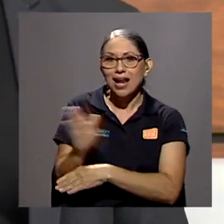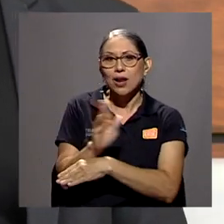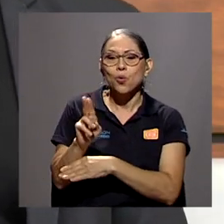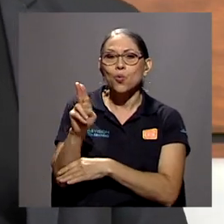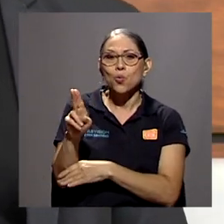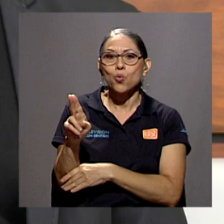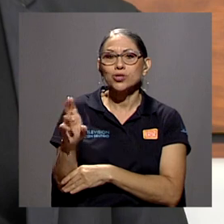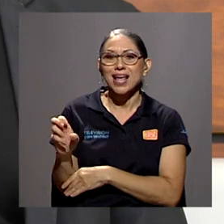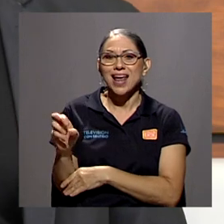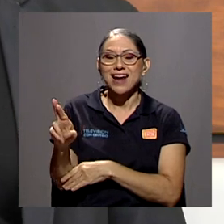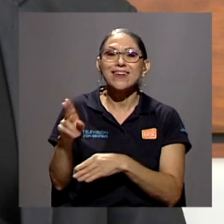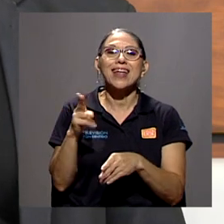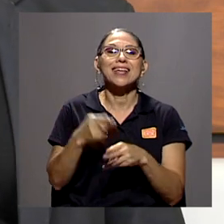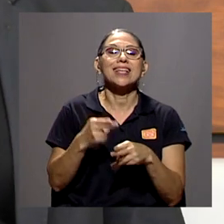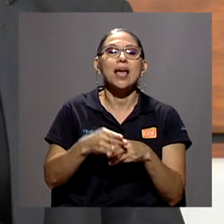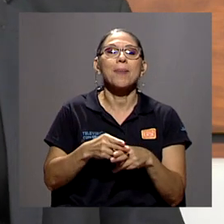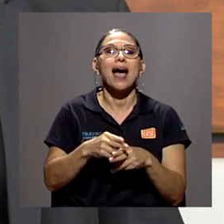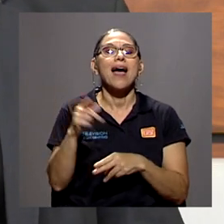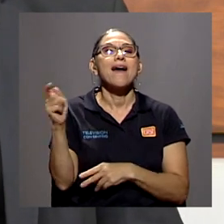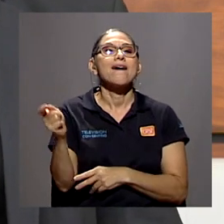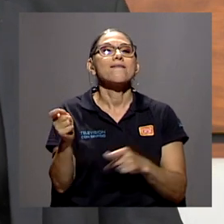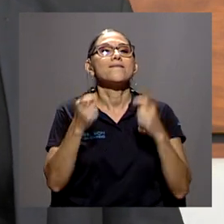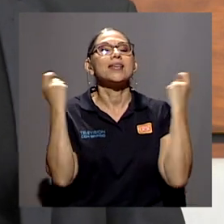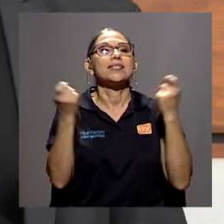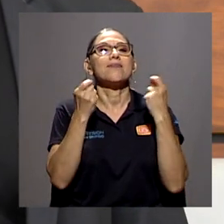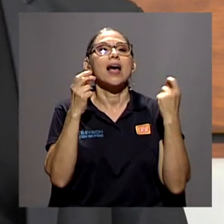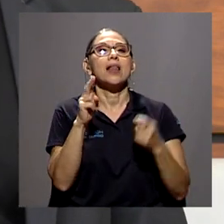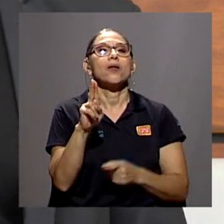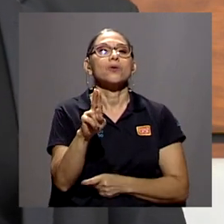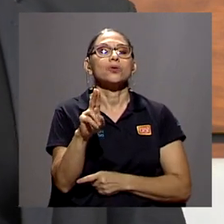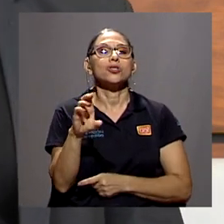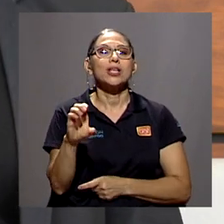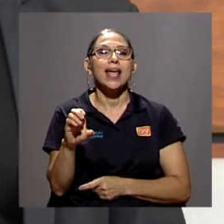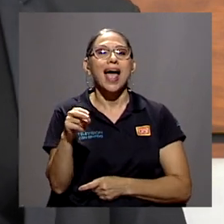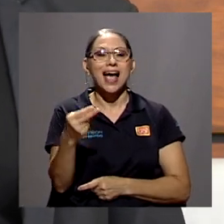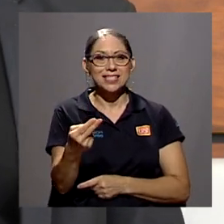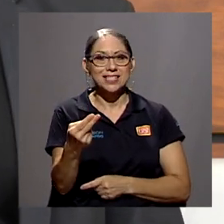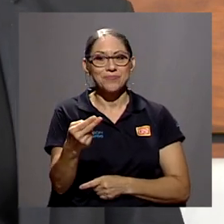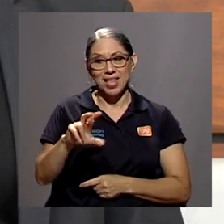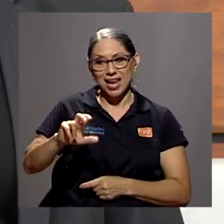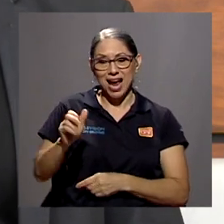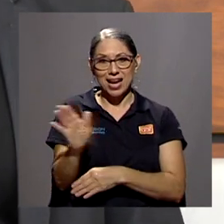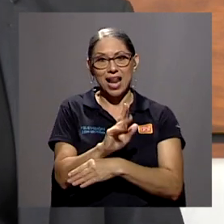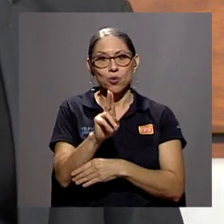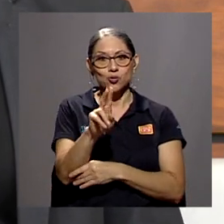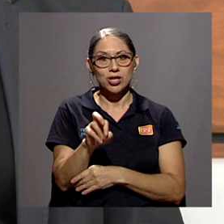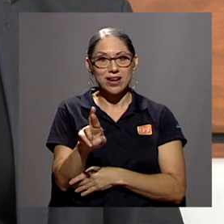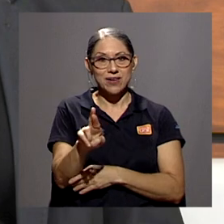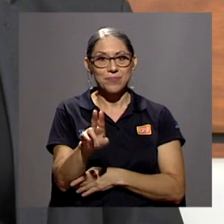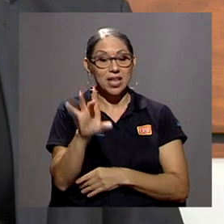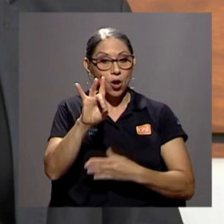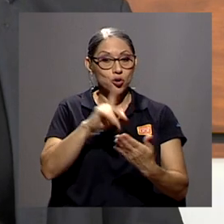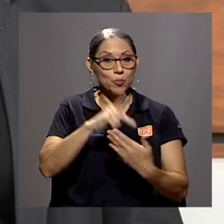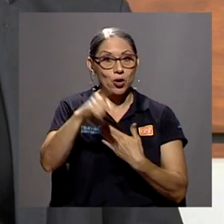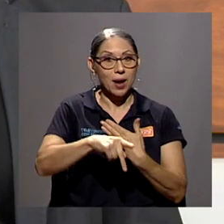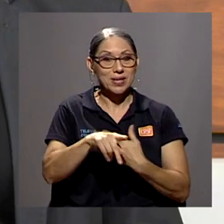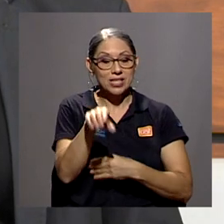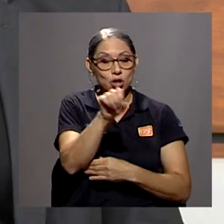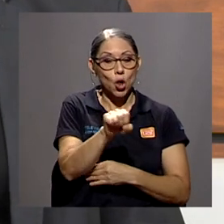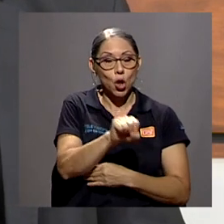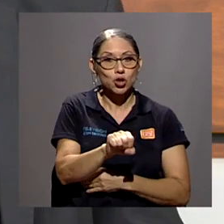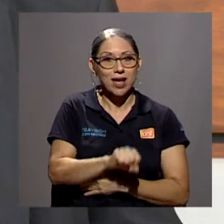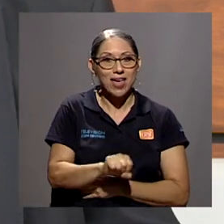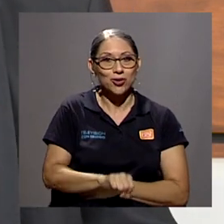el festival o ch en el canal o cr que van a ser ocho programas todos los sábados en el mes de noviembre y diciembre